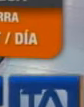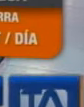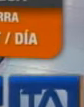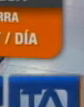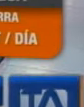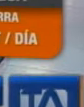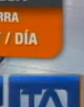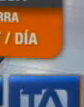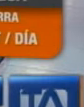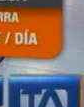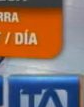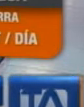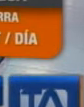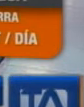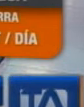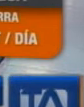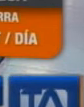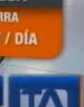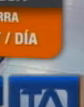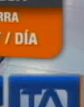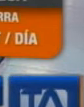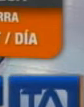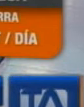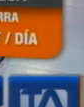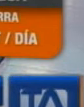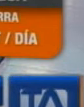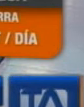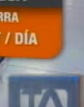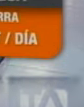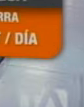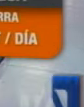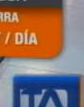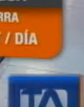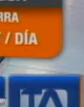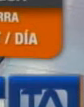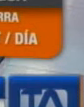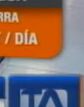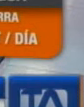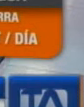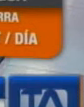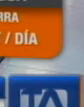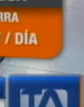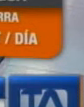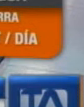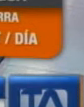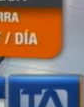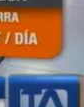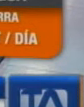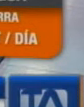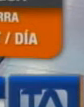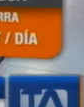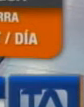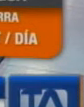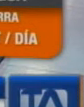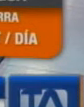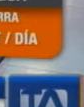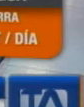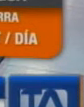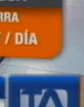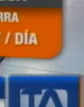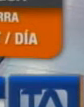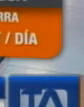ayudará a ahorrar 30 litros de agua diarios? Ahí tienen números a donde usted puede denunciar cualquier problema